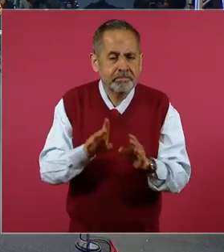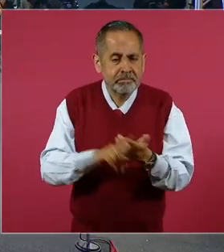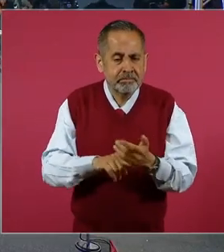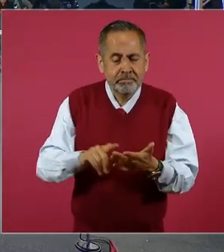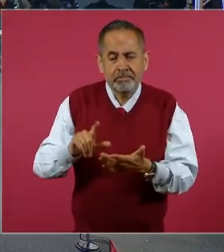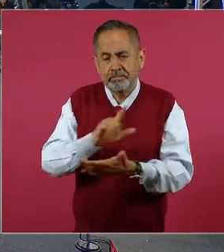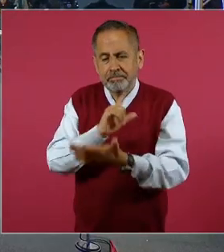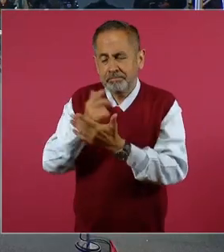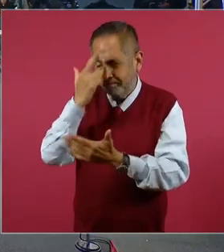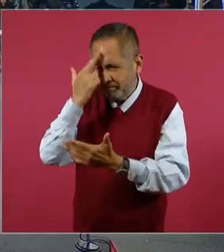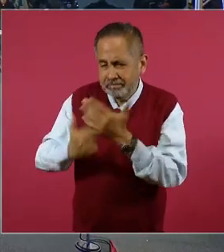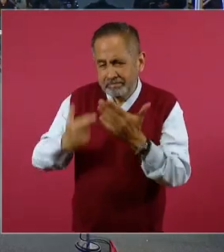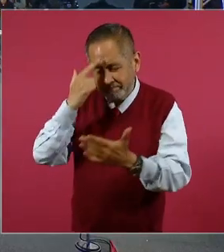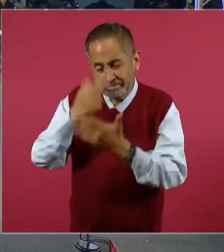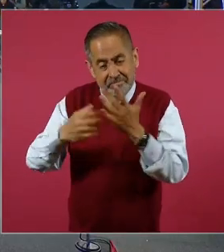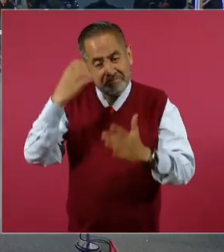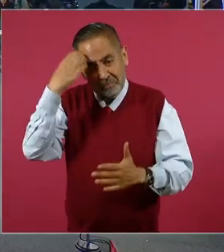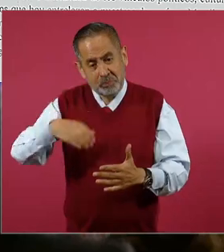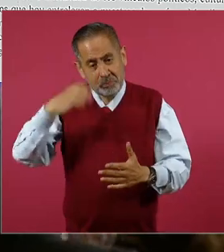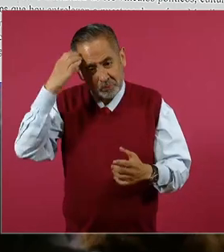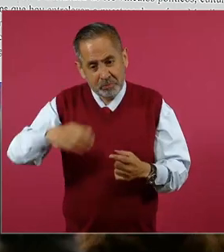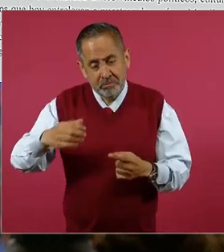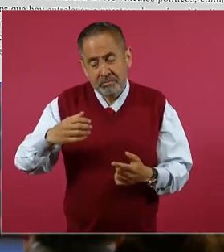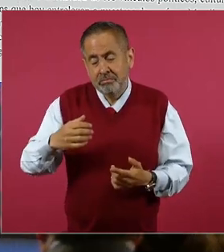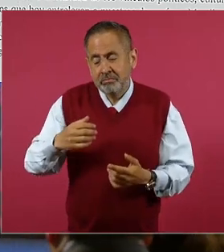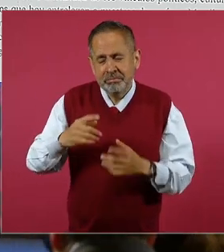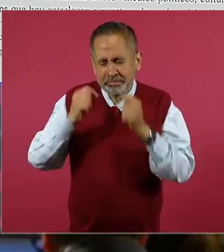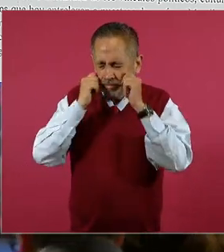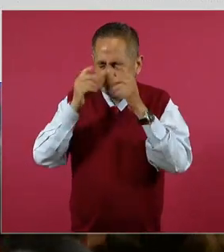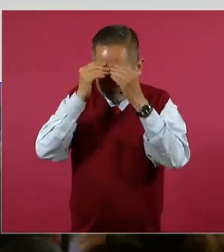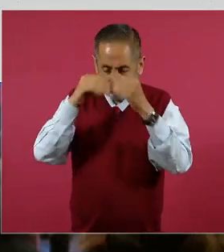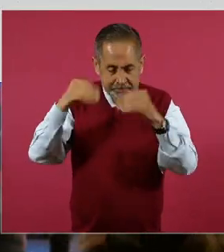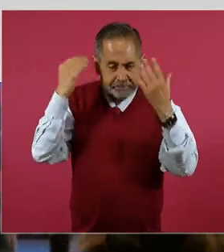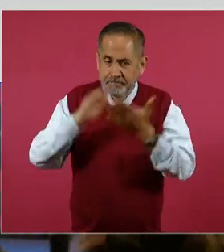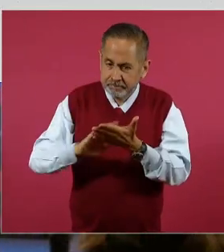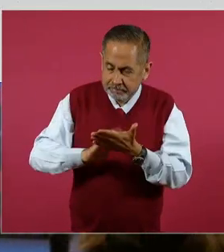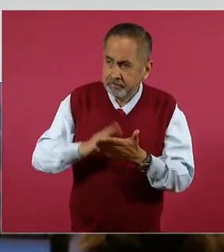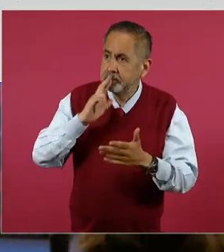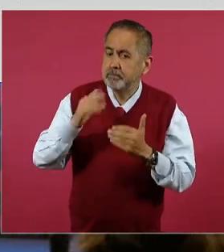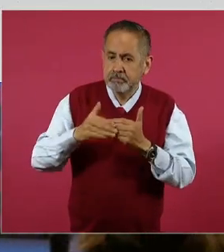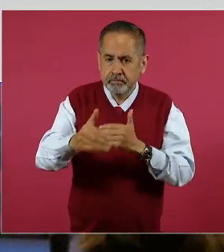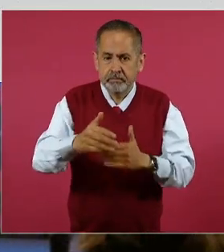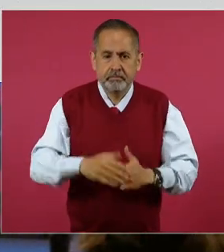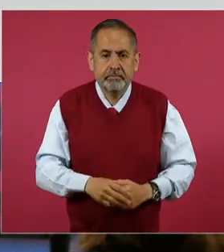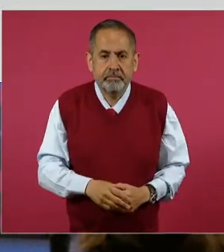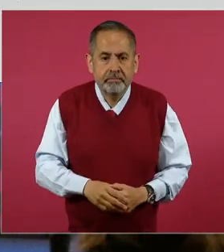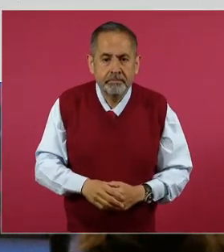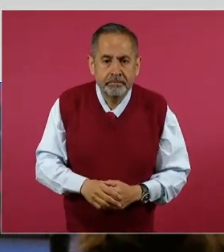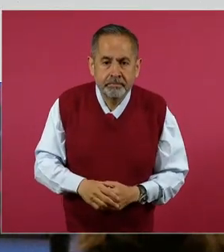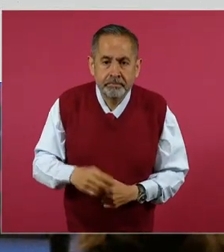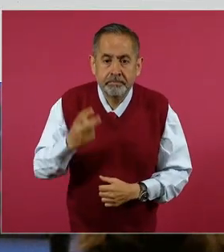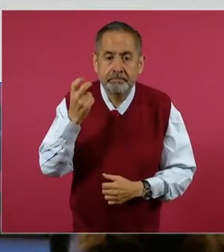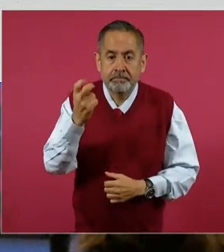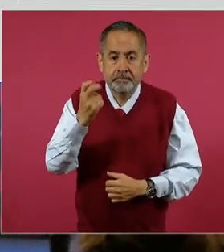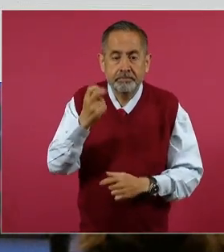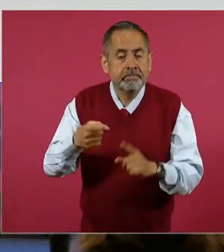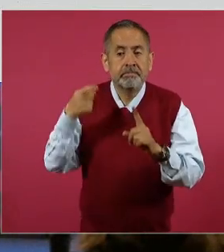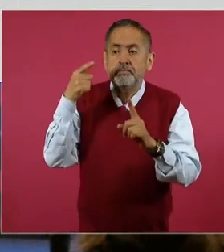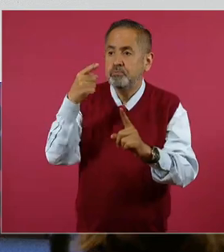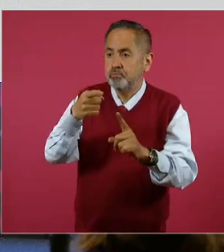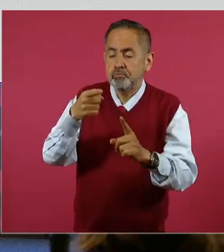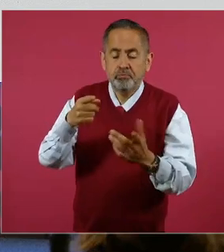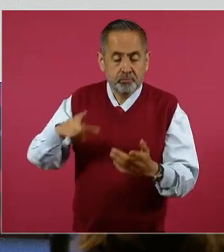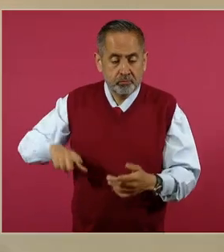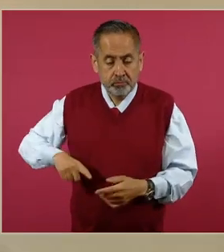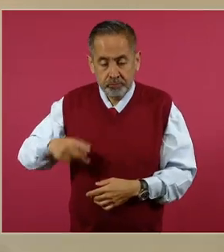ilegalidades y los crímenes que los provocaron. Con este propósito, el gobierno de México